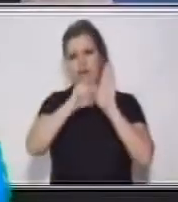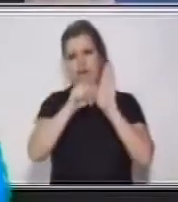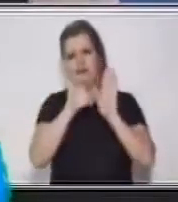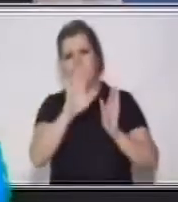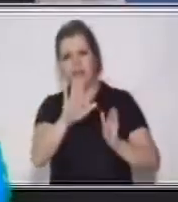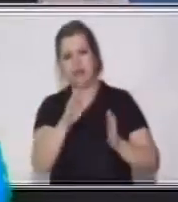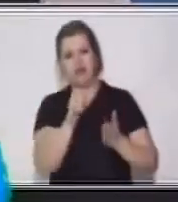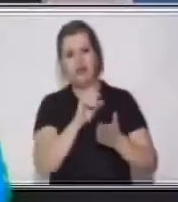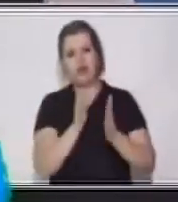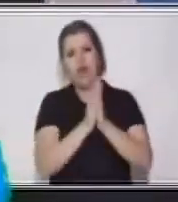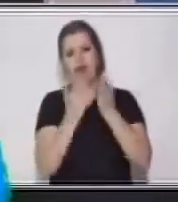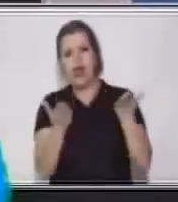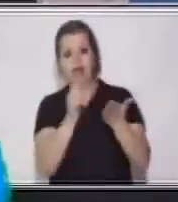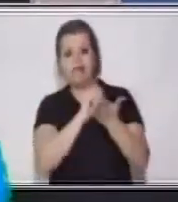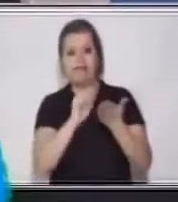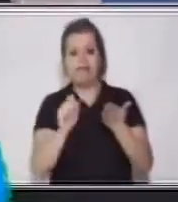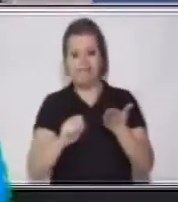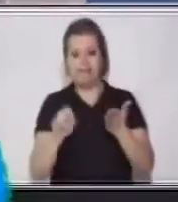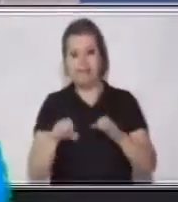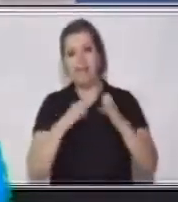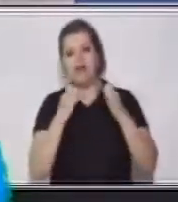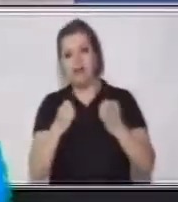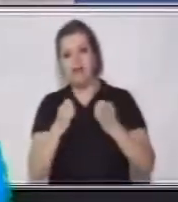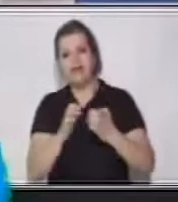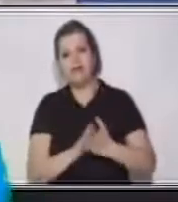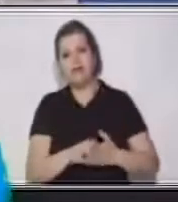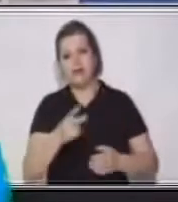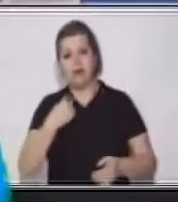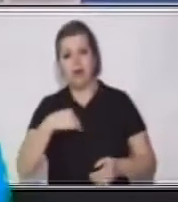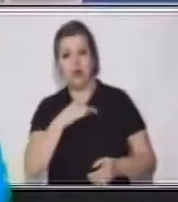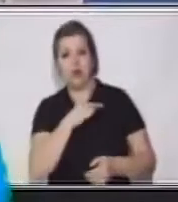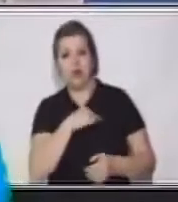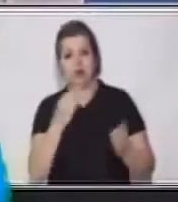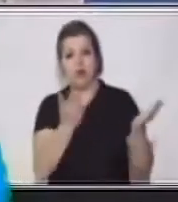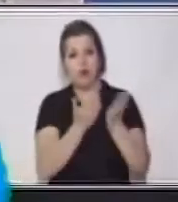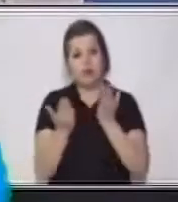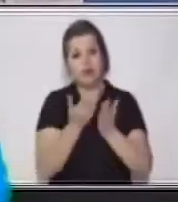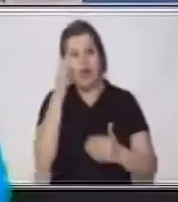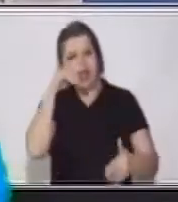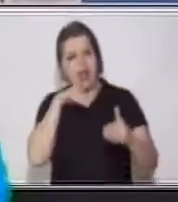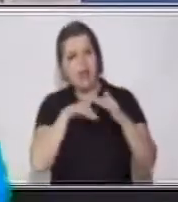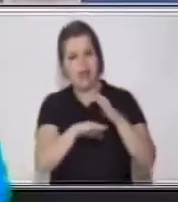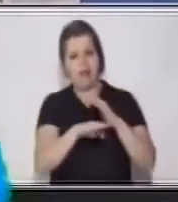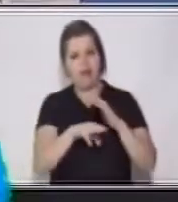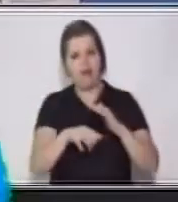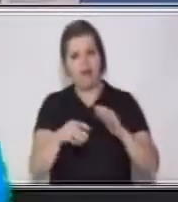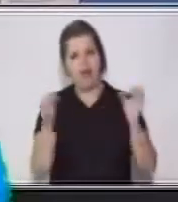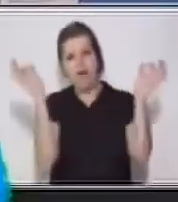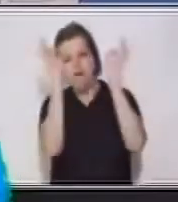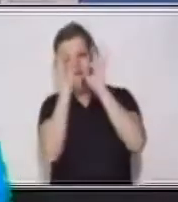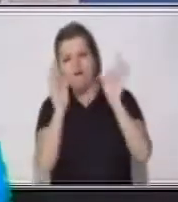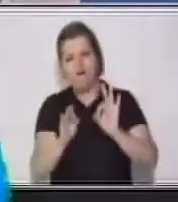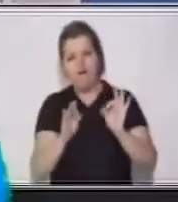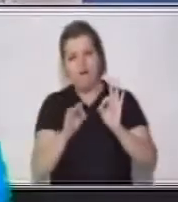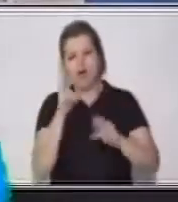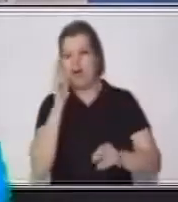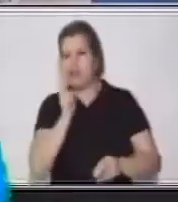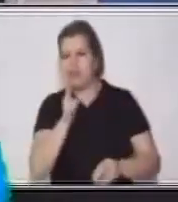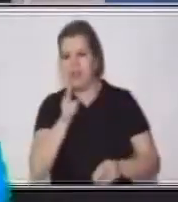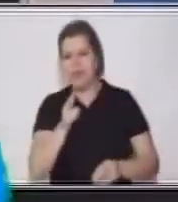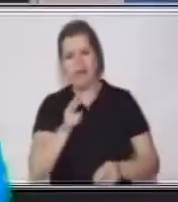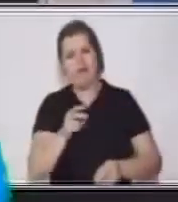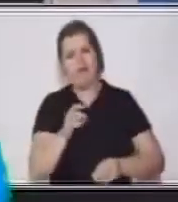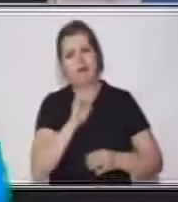cuaderno. Como les explicaba, entonces nuestra unidad de estudio dentro de la morfología siempre va a ser el morfema.